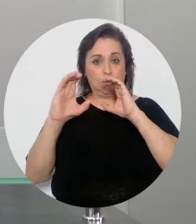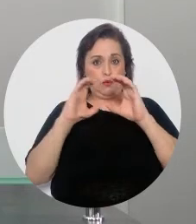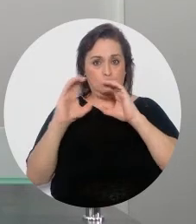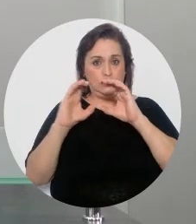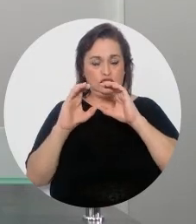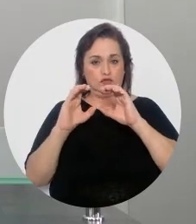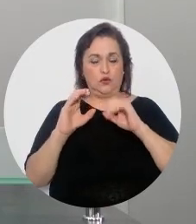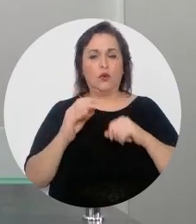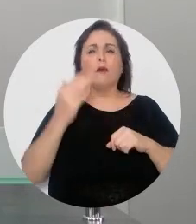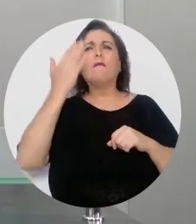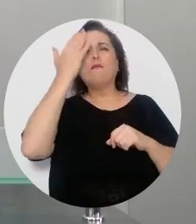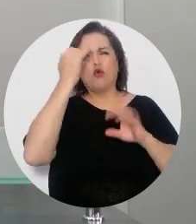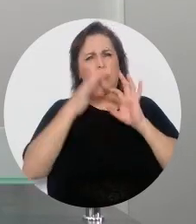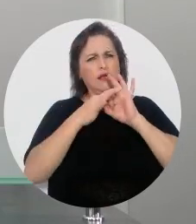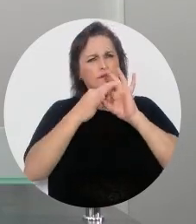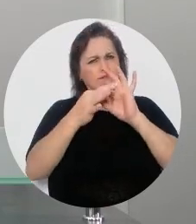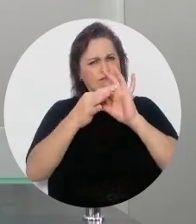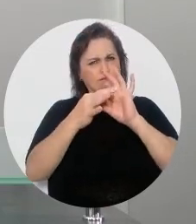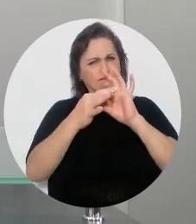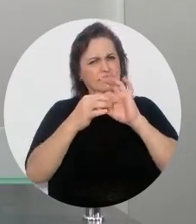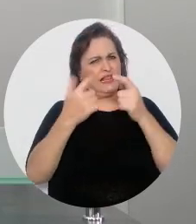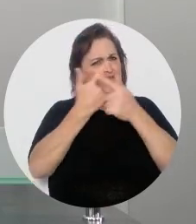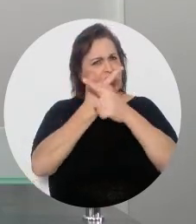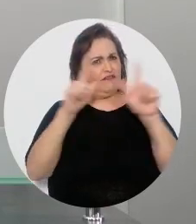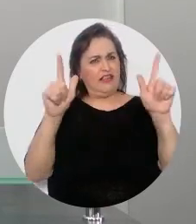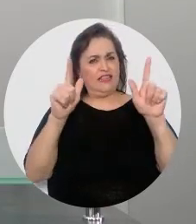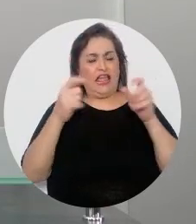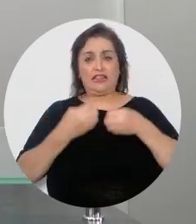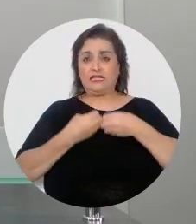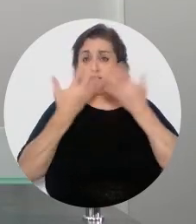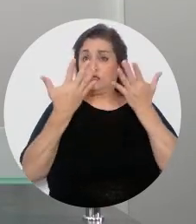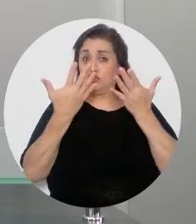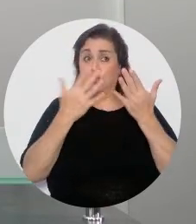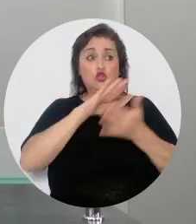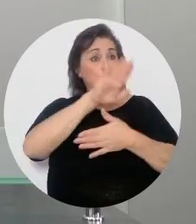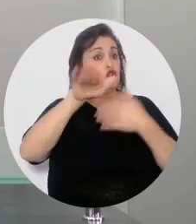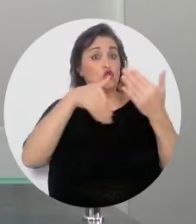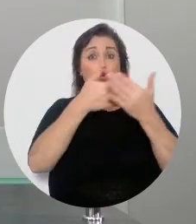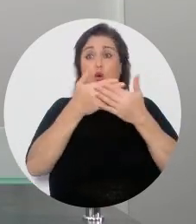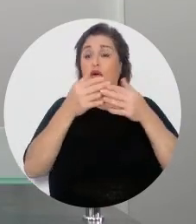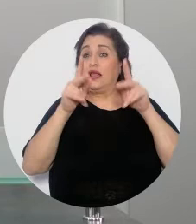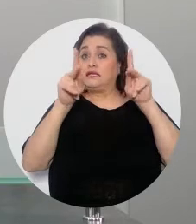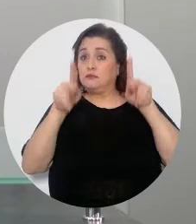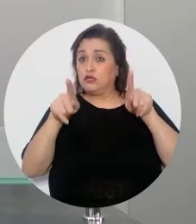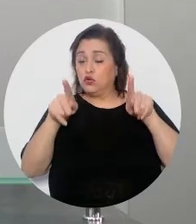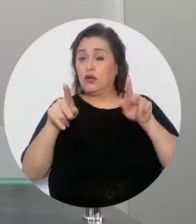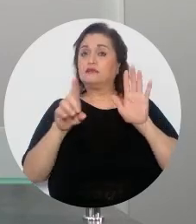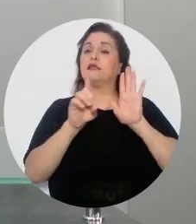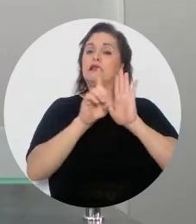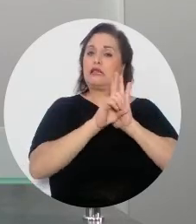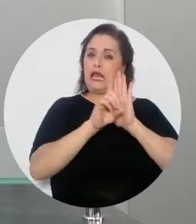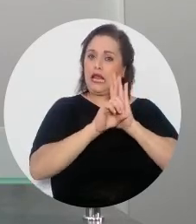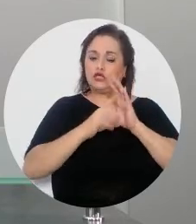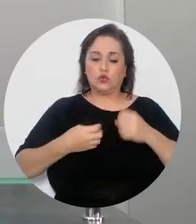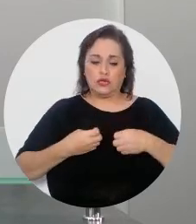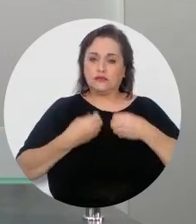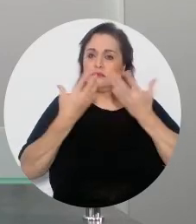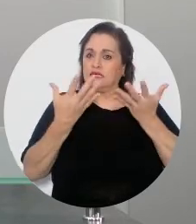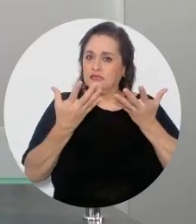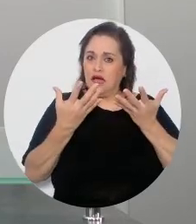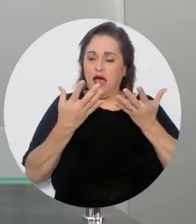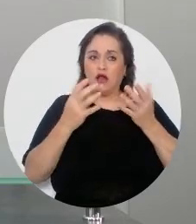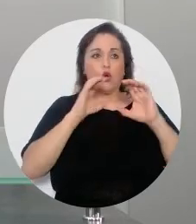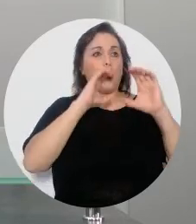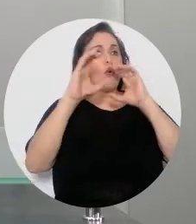¿Por qué se vincula la propaganda electoral con la libertad de expresión? Bueno, porque todos tenemos el derecho de expresarnos y